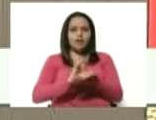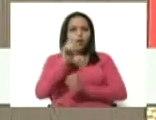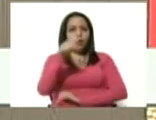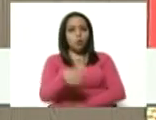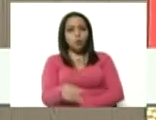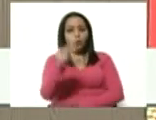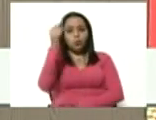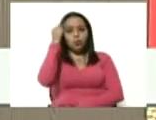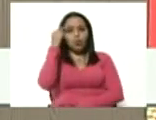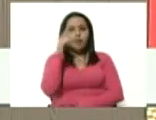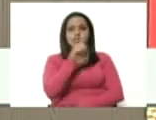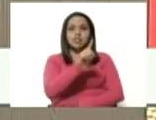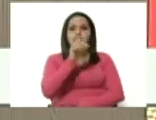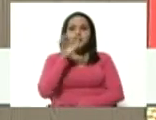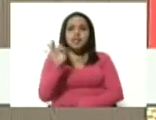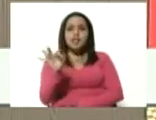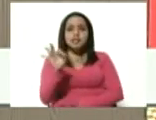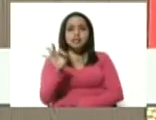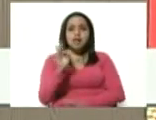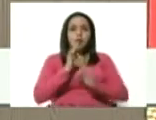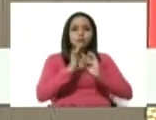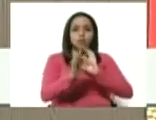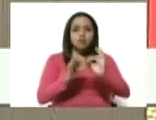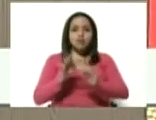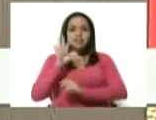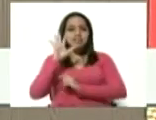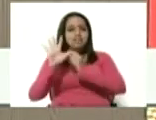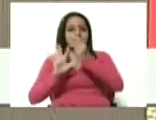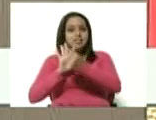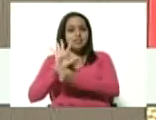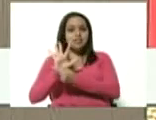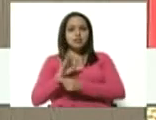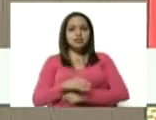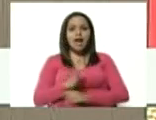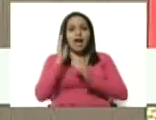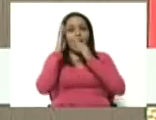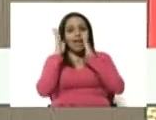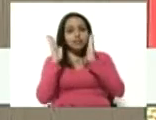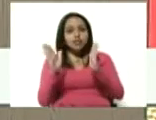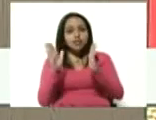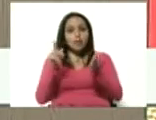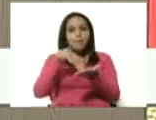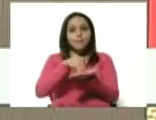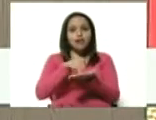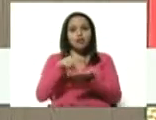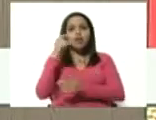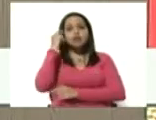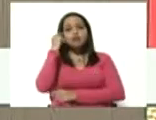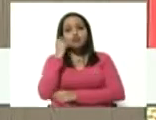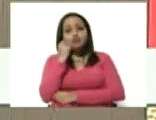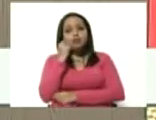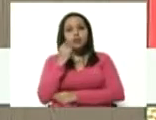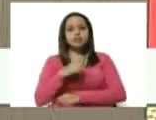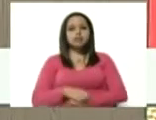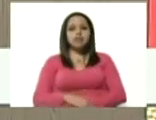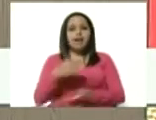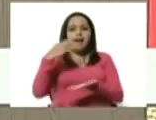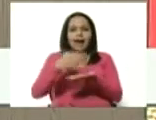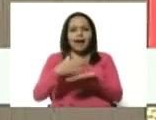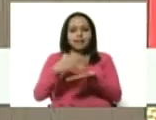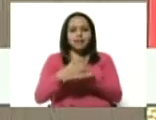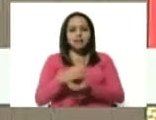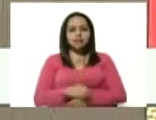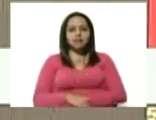hoy 13 casos. 5 de ellos, atención, parroquia Sucre, Katia,